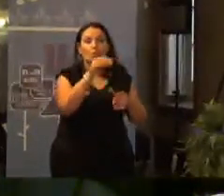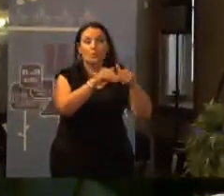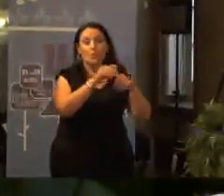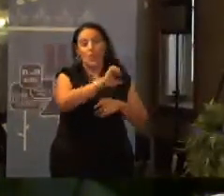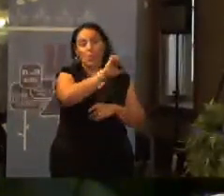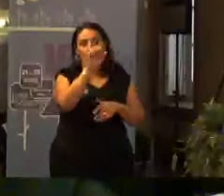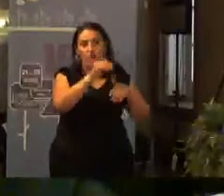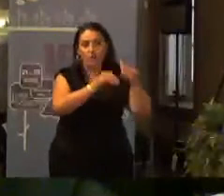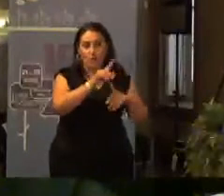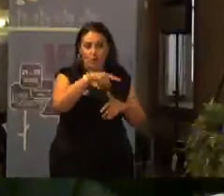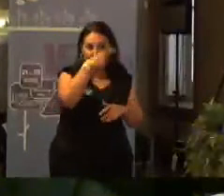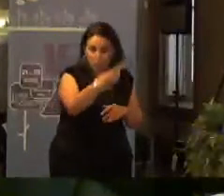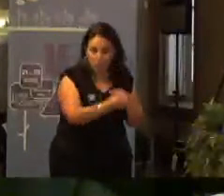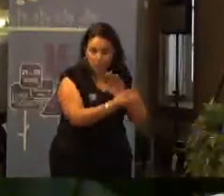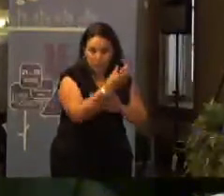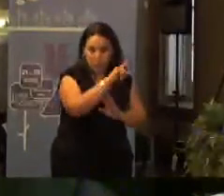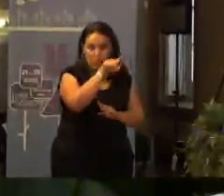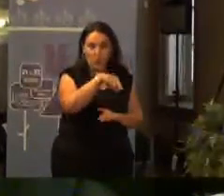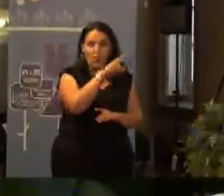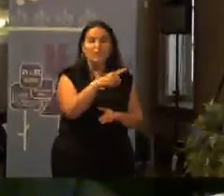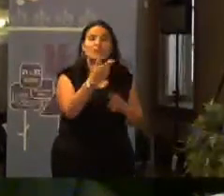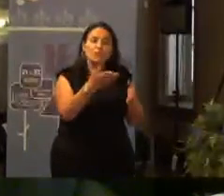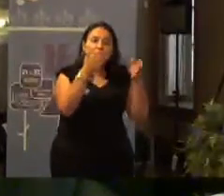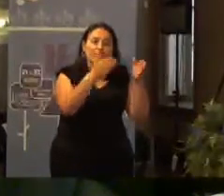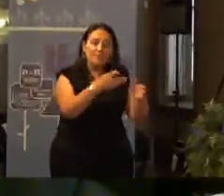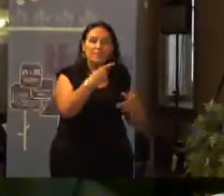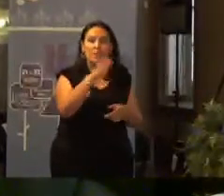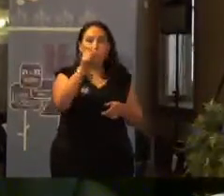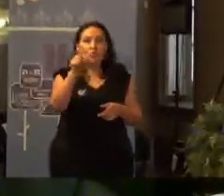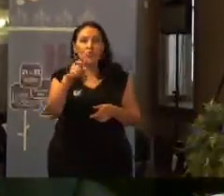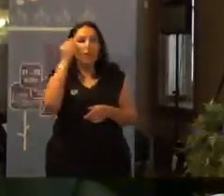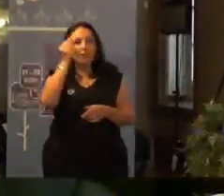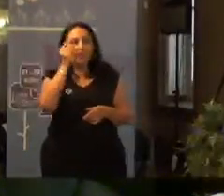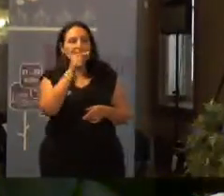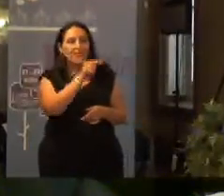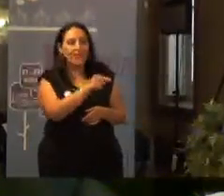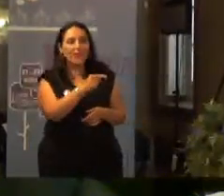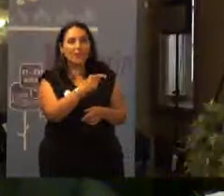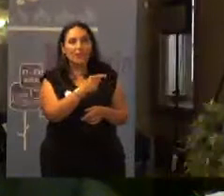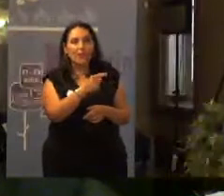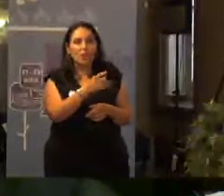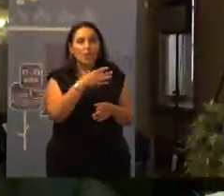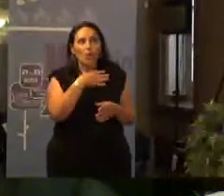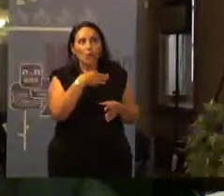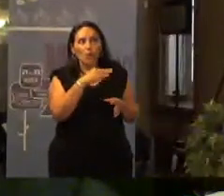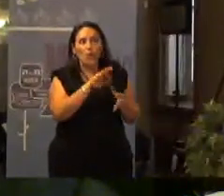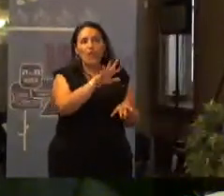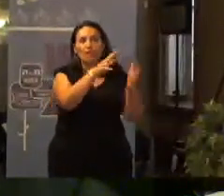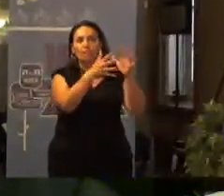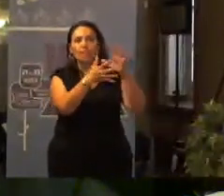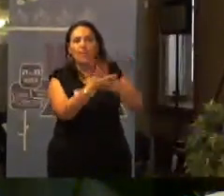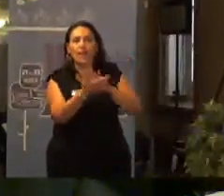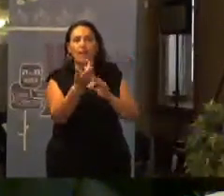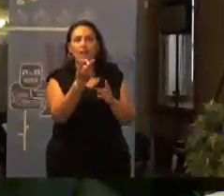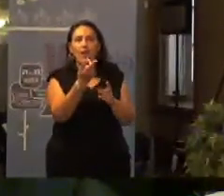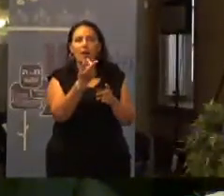e abreviando, que pasa? Que iso dá lugar a que se pense que é o momento en que se pode dar a volta a correlación de forzas